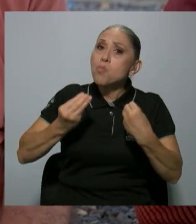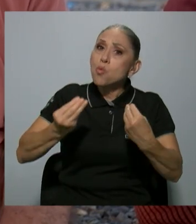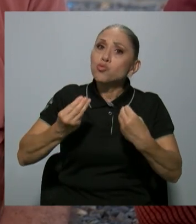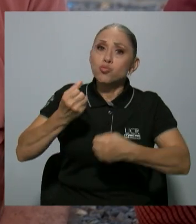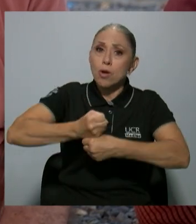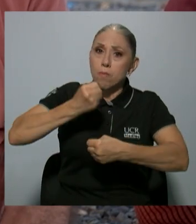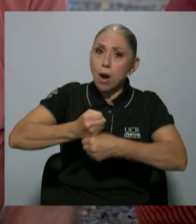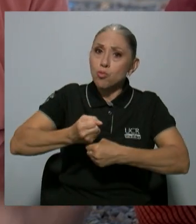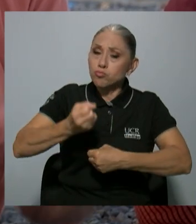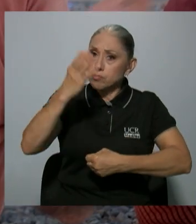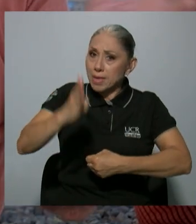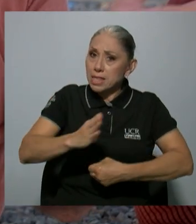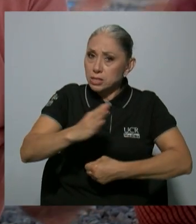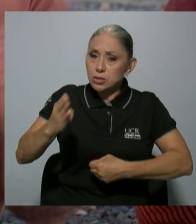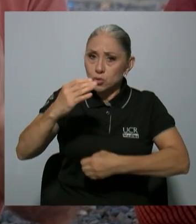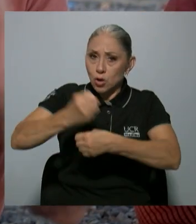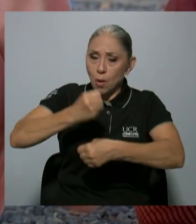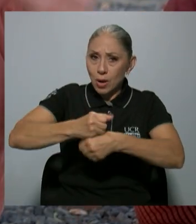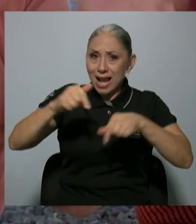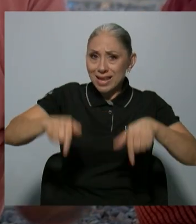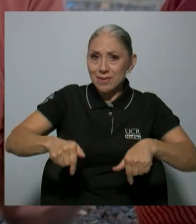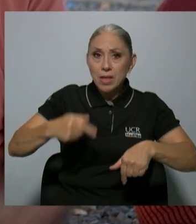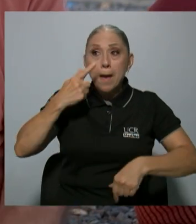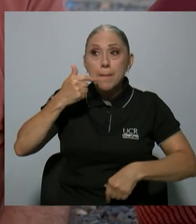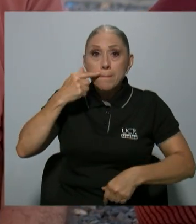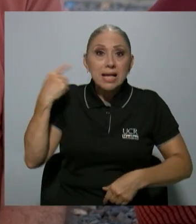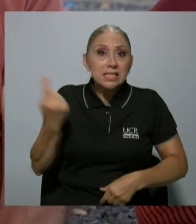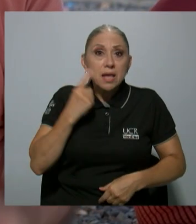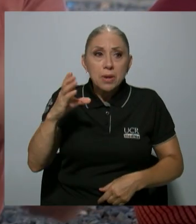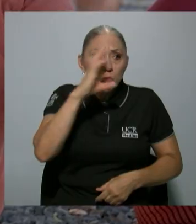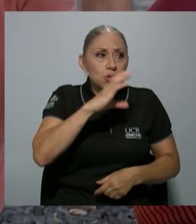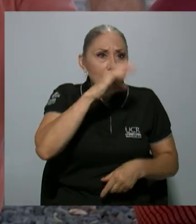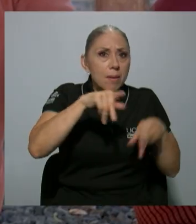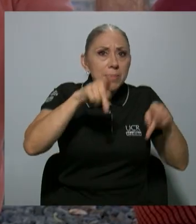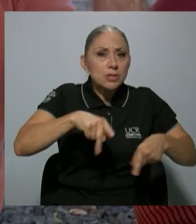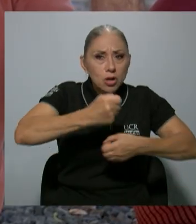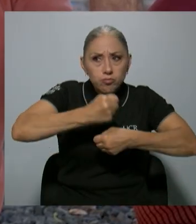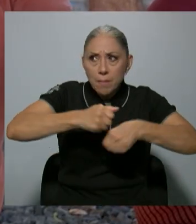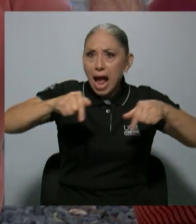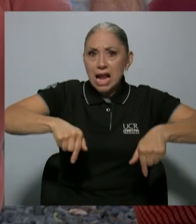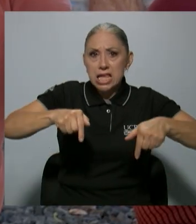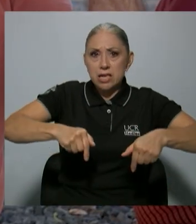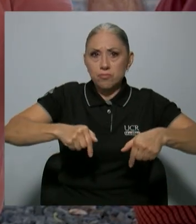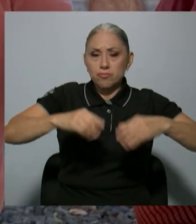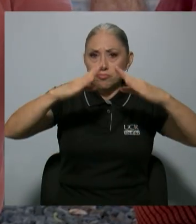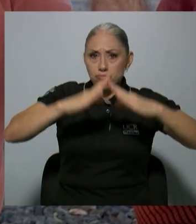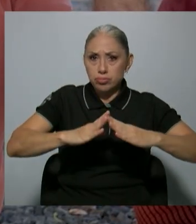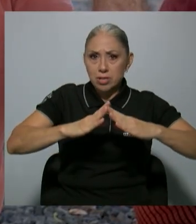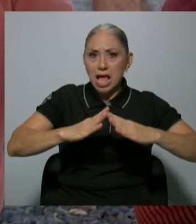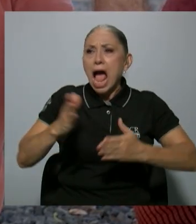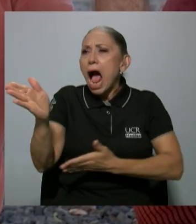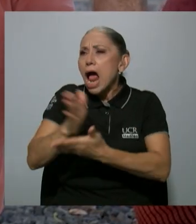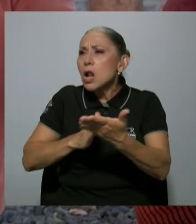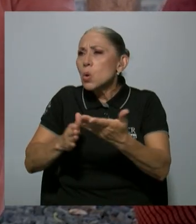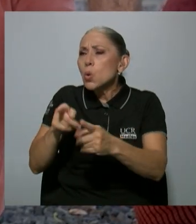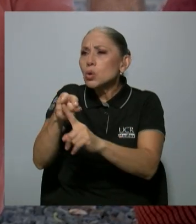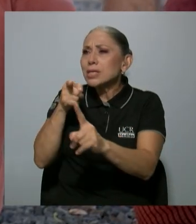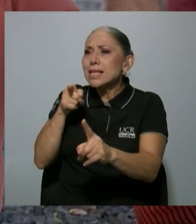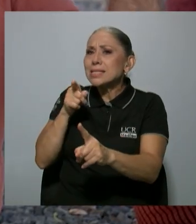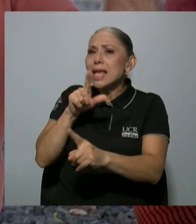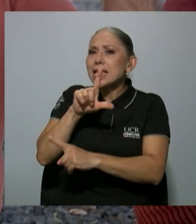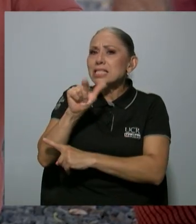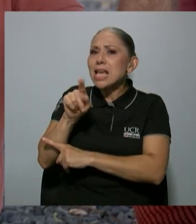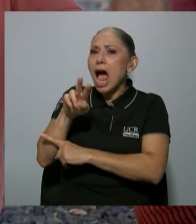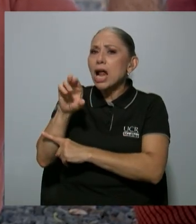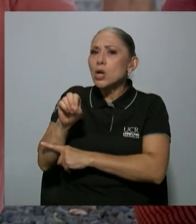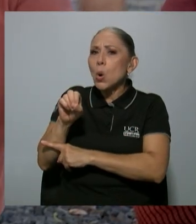para la comunidad, porque papá siempre buscaba a los mineros aquí en el pueblo. Se trajo algunos del lado de Llanurenes de San Mateo, mineros que